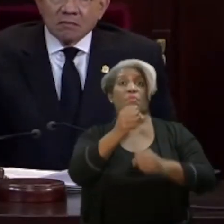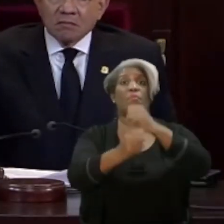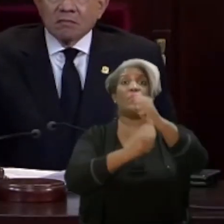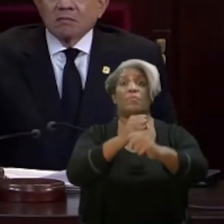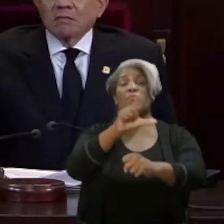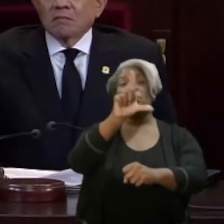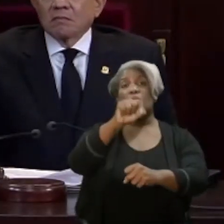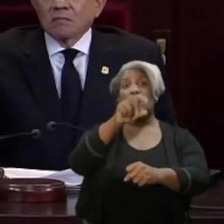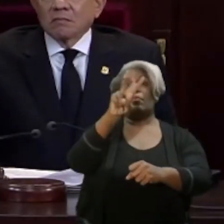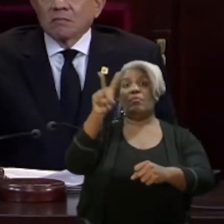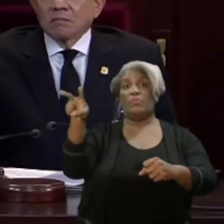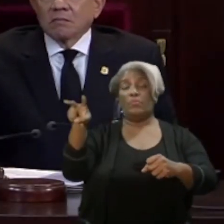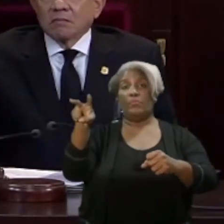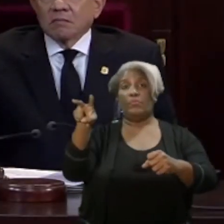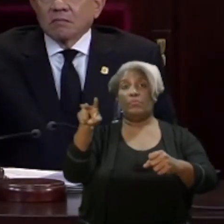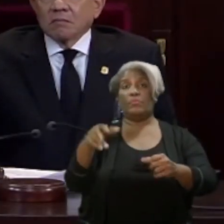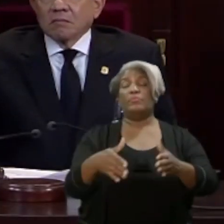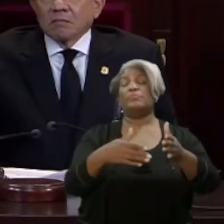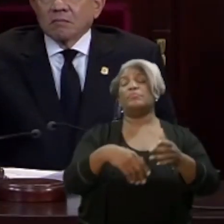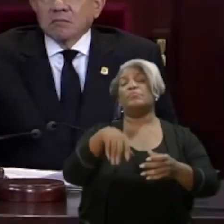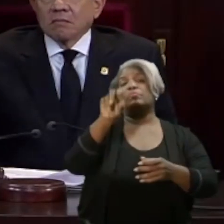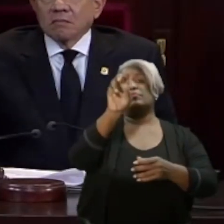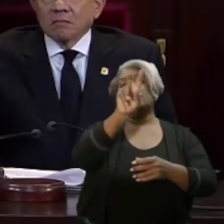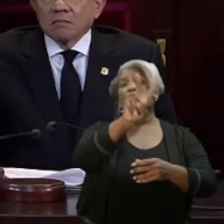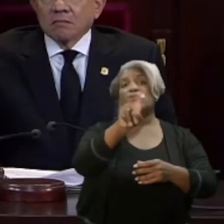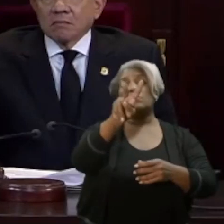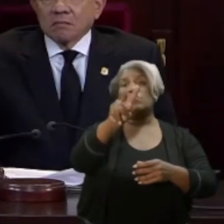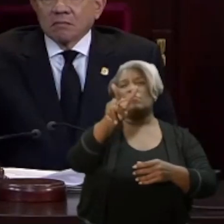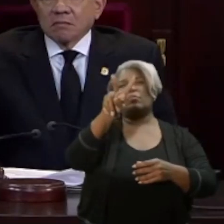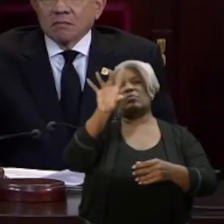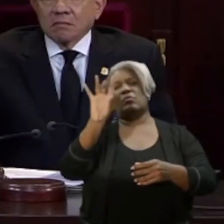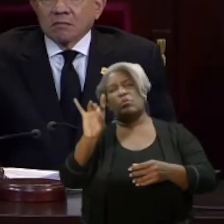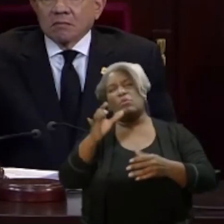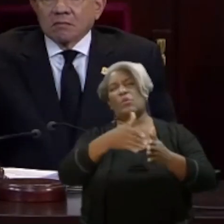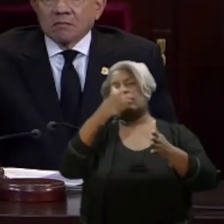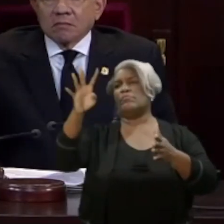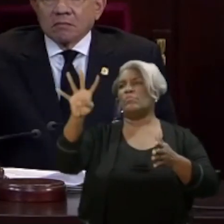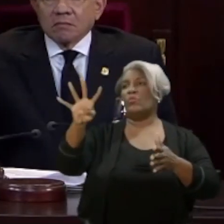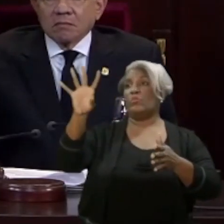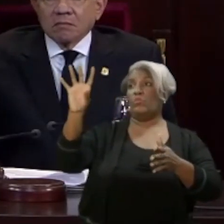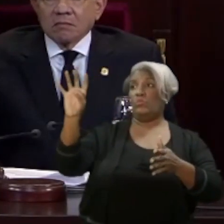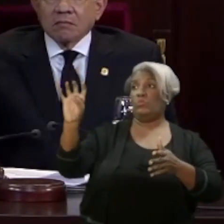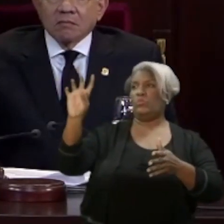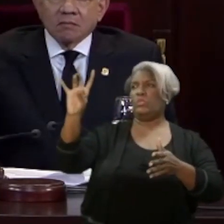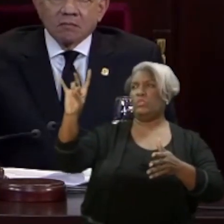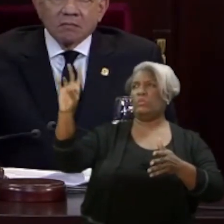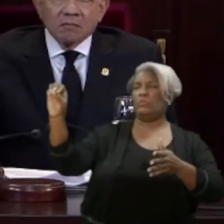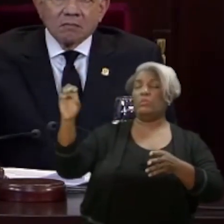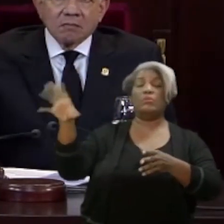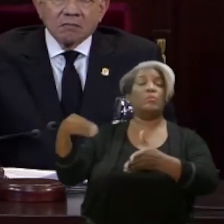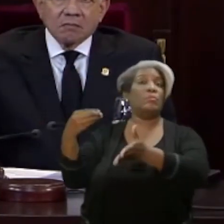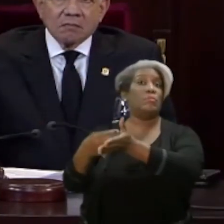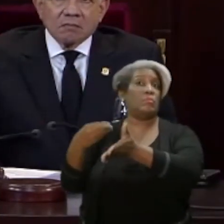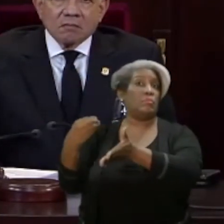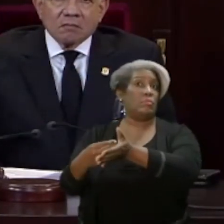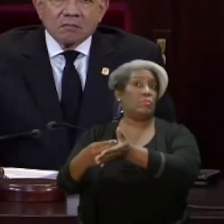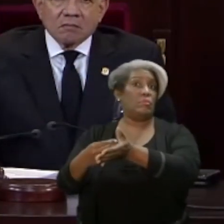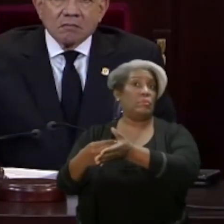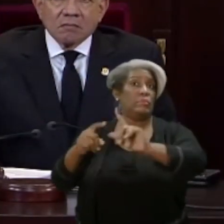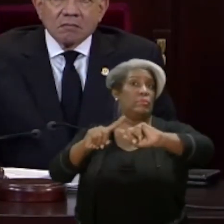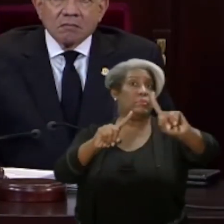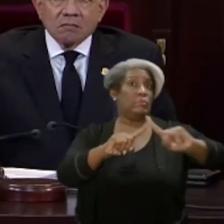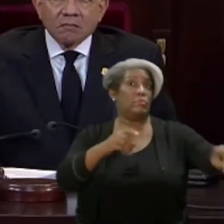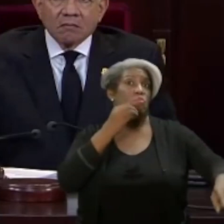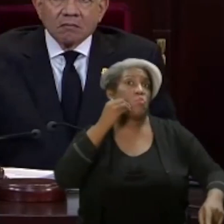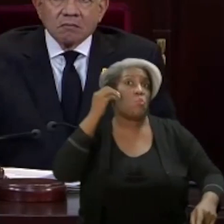subsidio, pasando de 228 a 470 pesos. Además, se adicionaron más de 200,000 hogares